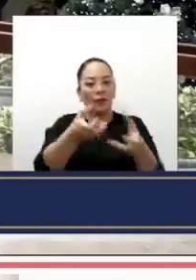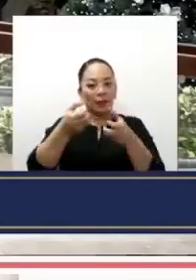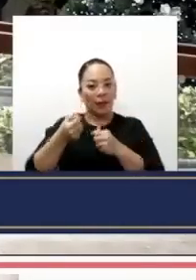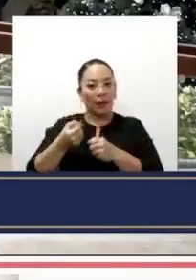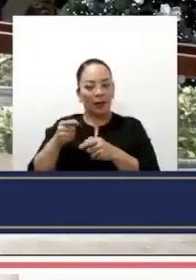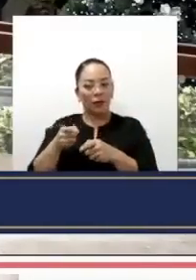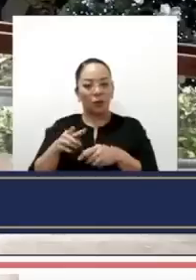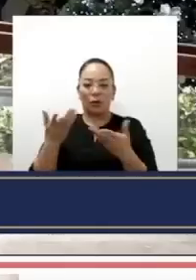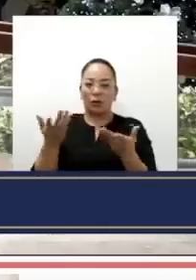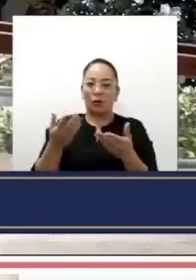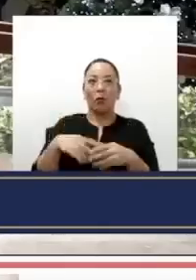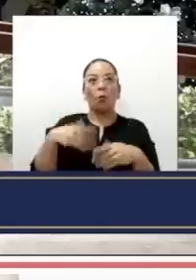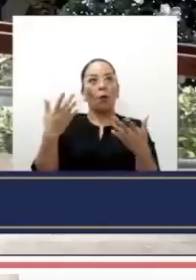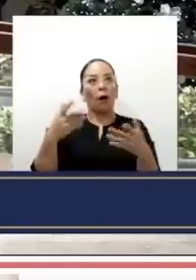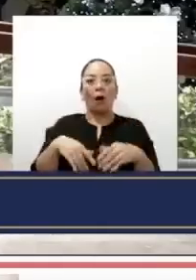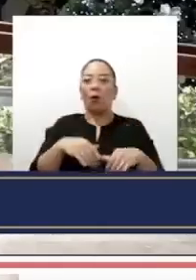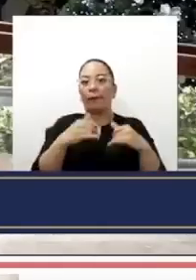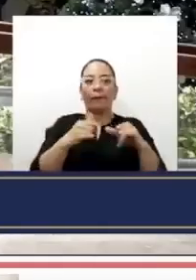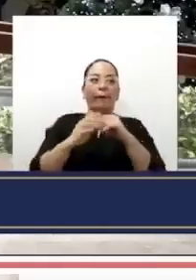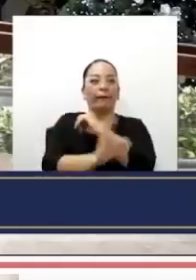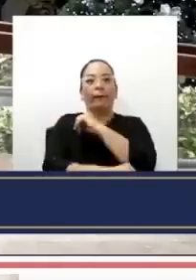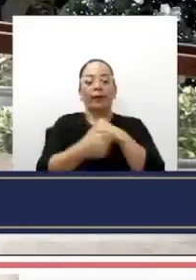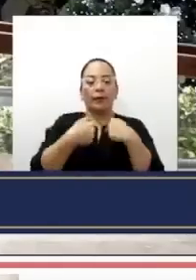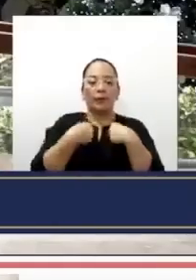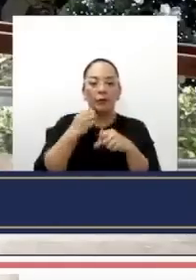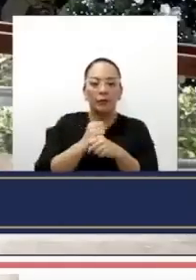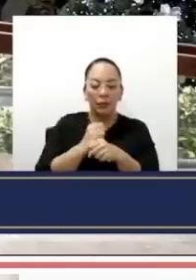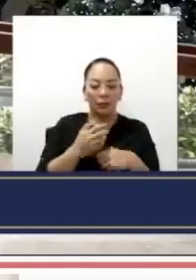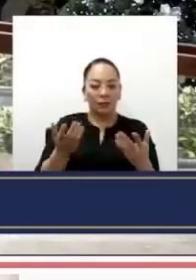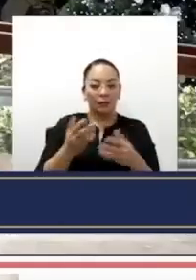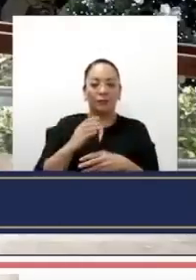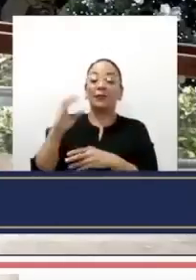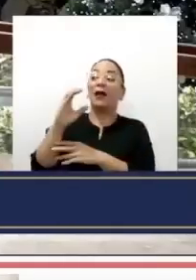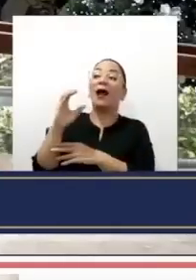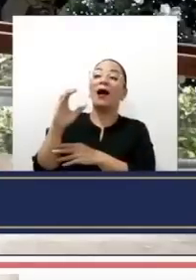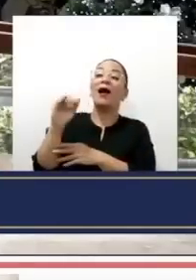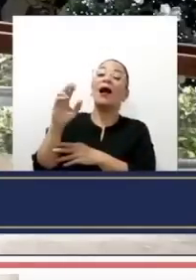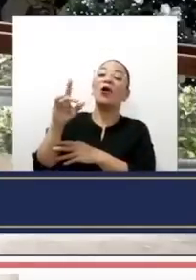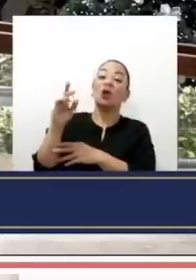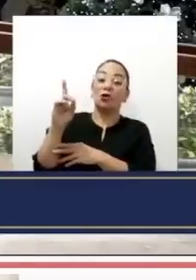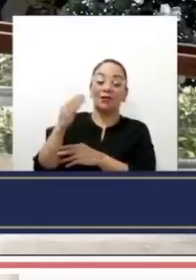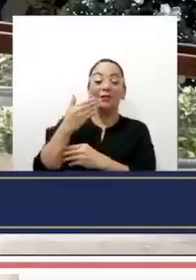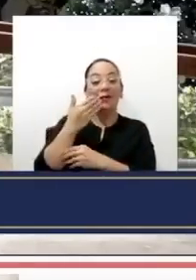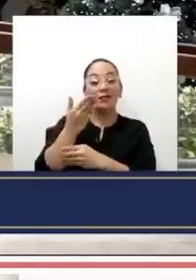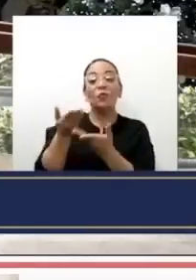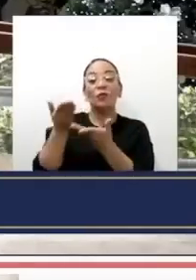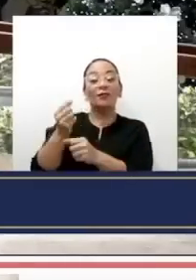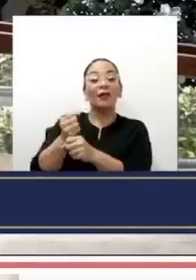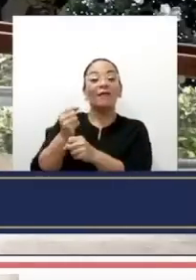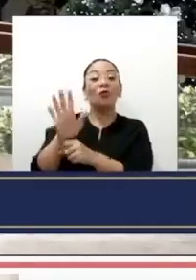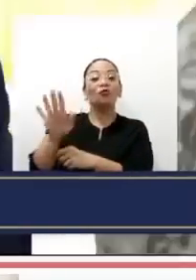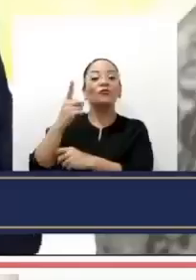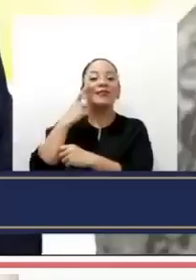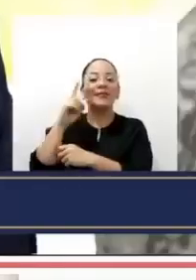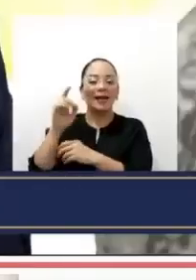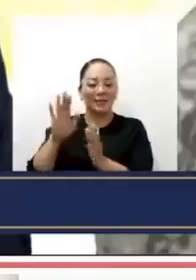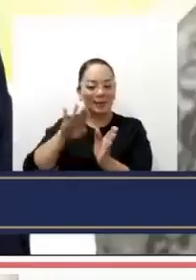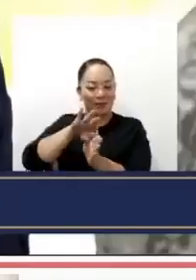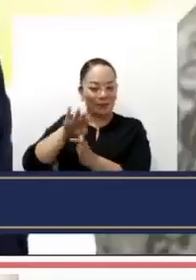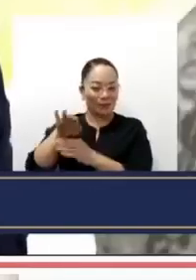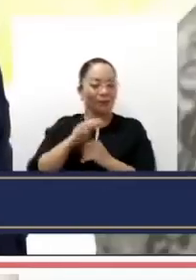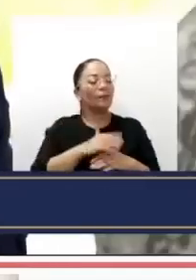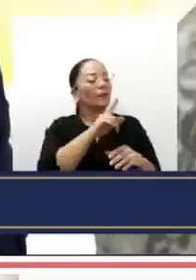delito penal que cometí. Es increíble. Don Carlos, gracias por darle trabajo a sus fiscales. El siguiente es